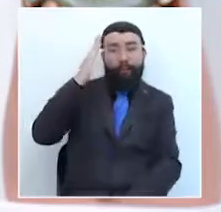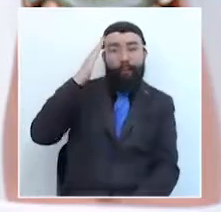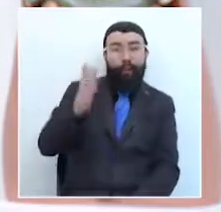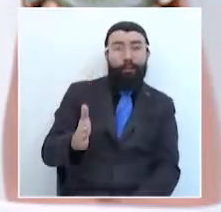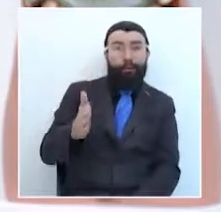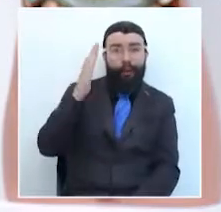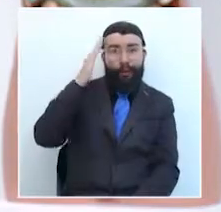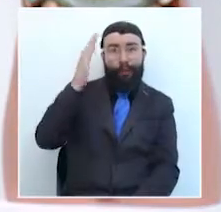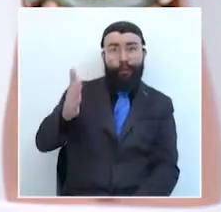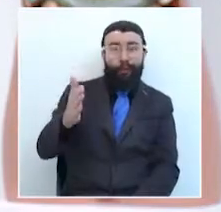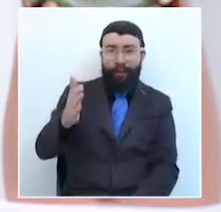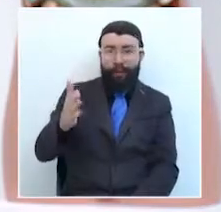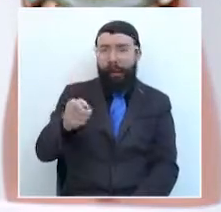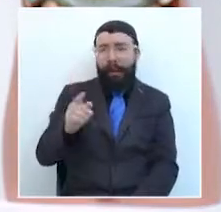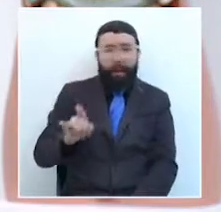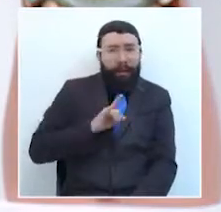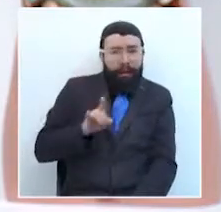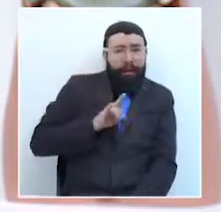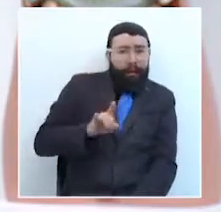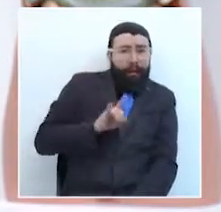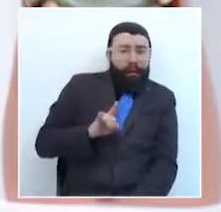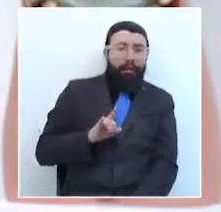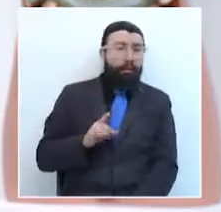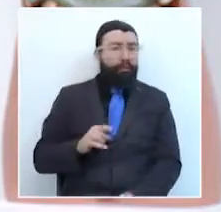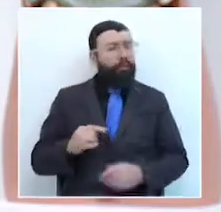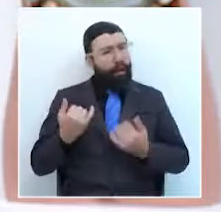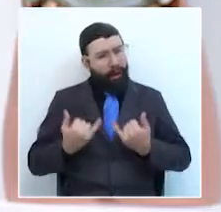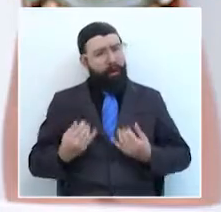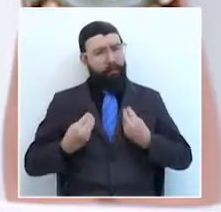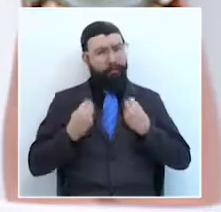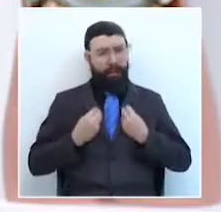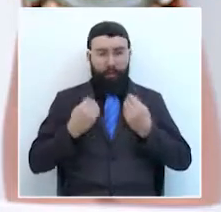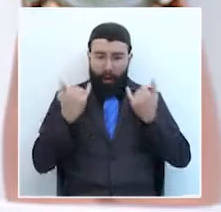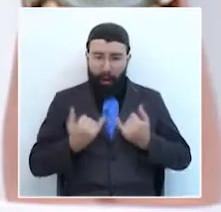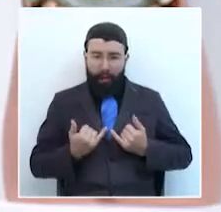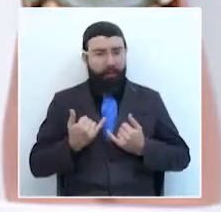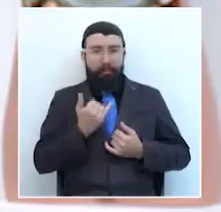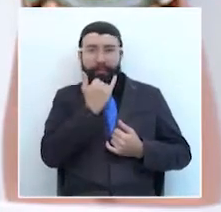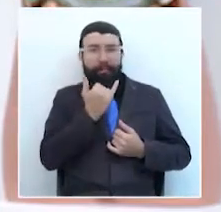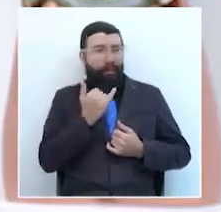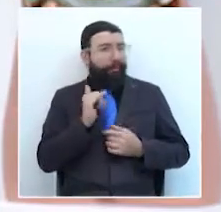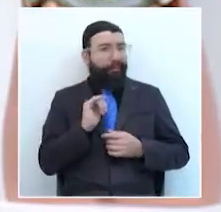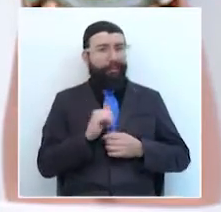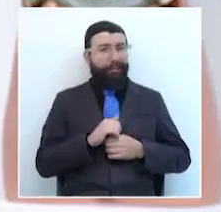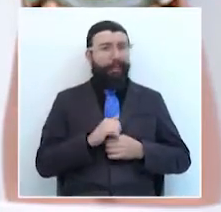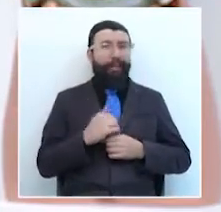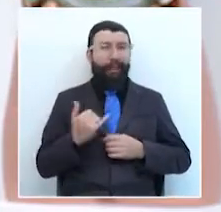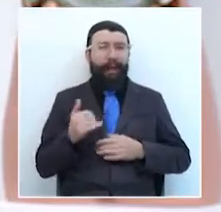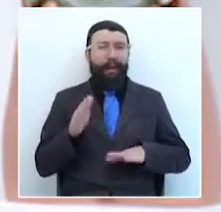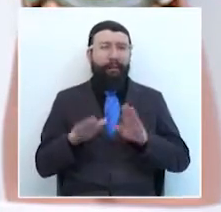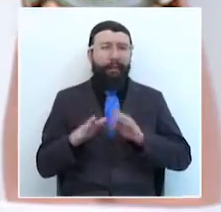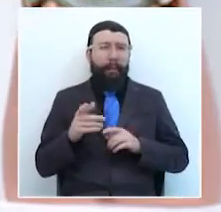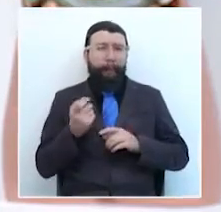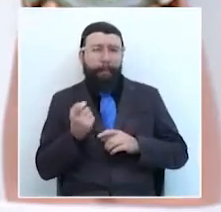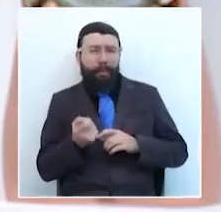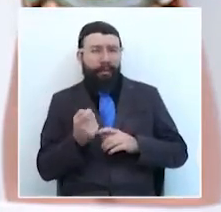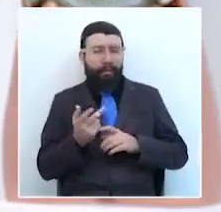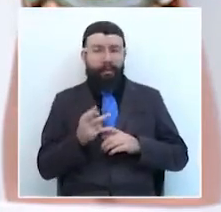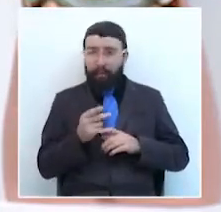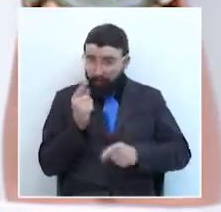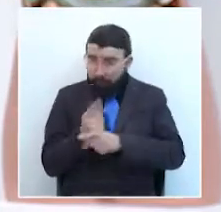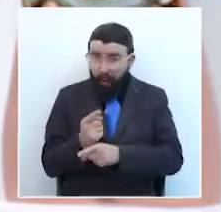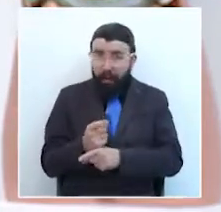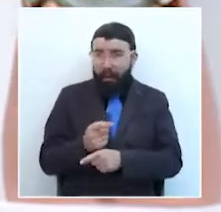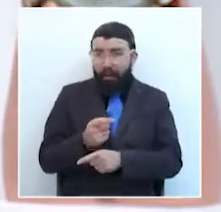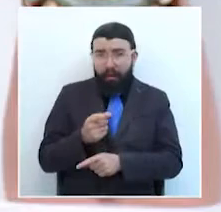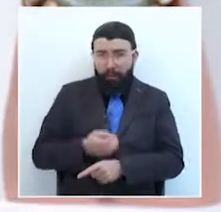estamos viviendo el aquí y el ahora por estar pensando en lo que podría pasar que muchas veces es muy poco muy poco probable que sucedan